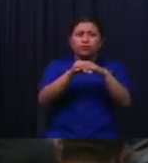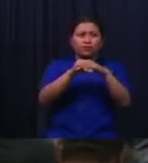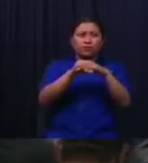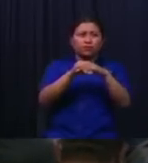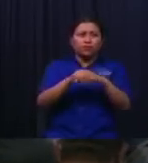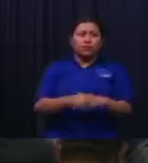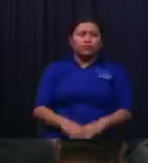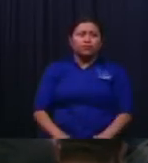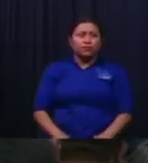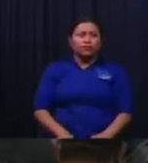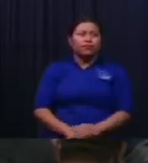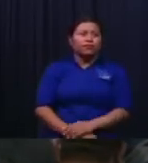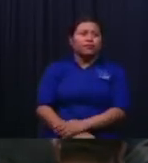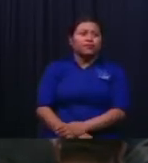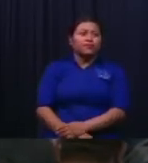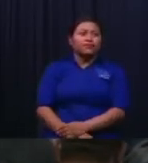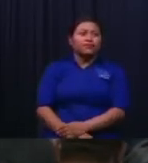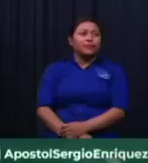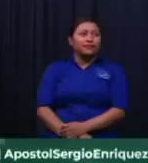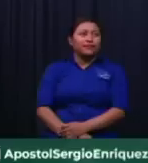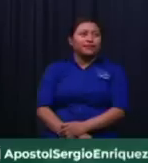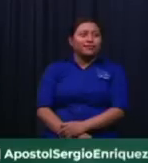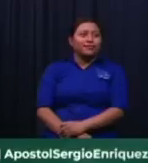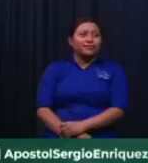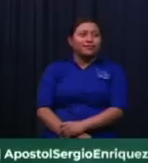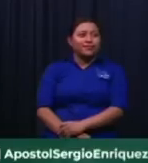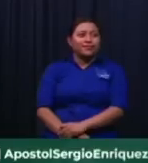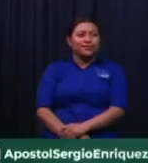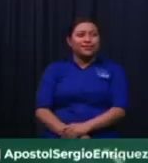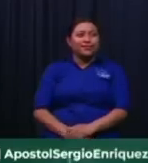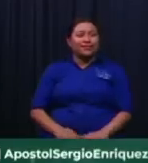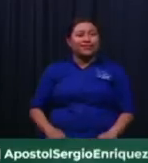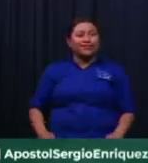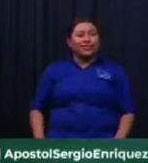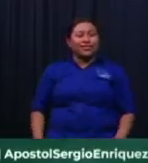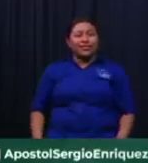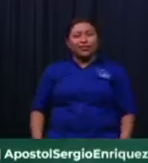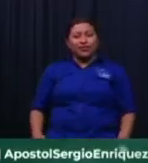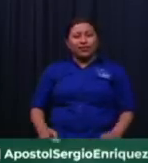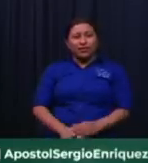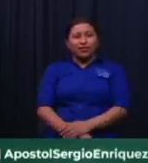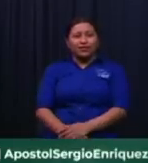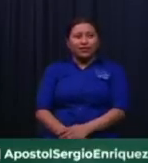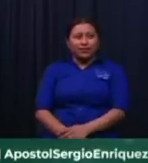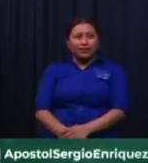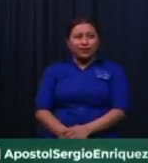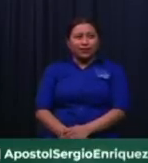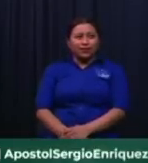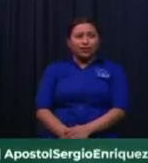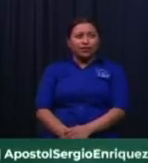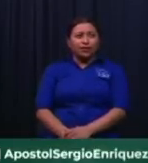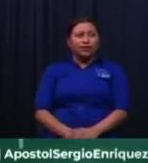porque ya vamos. Todavía tengo un poquito de tiempo, ¿verdad, hermanos?